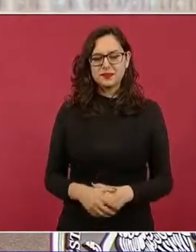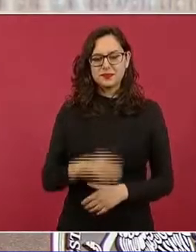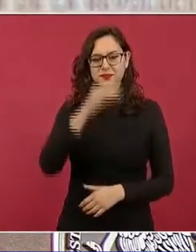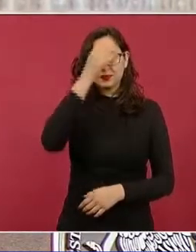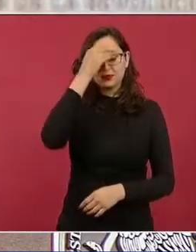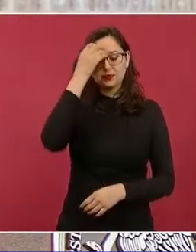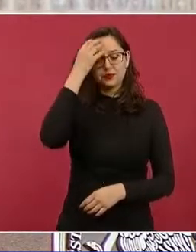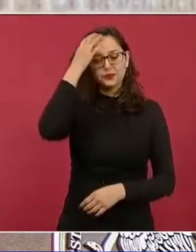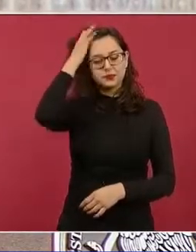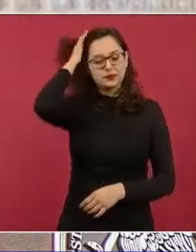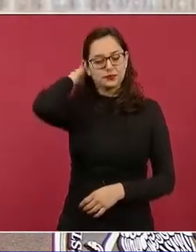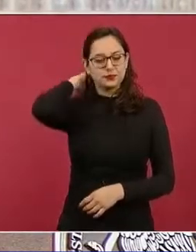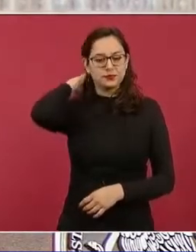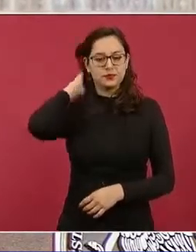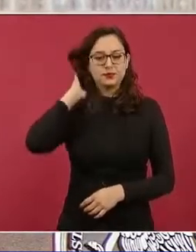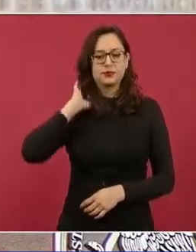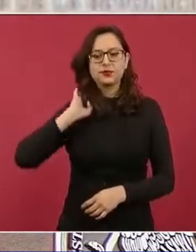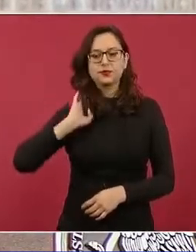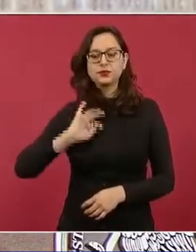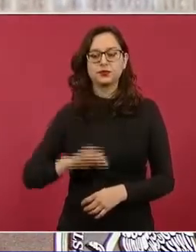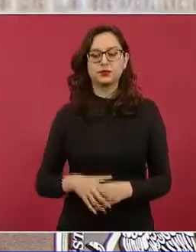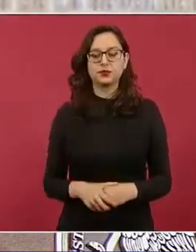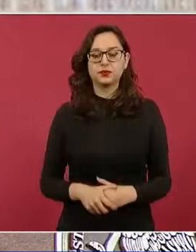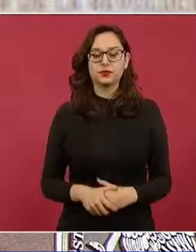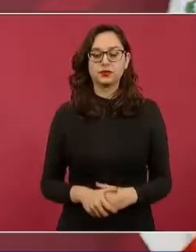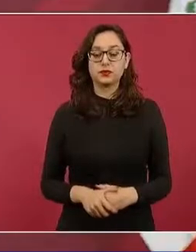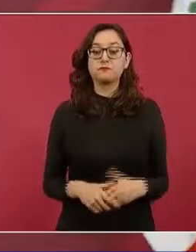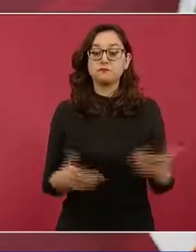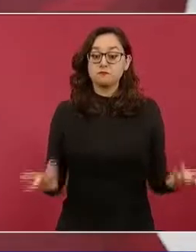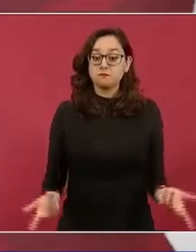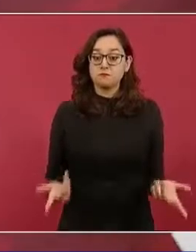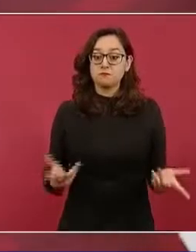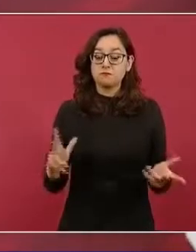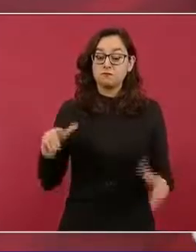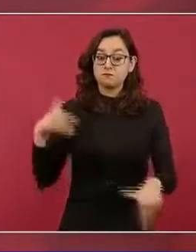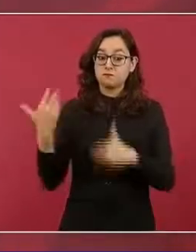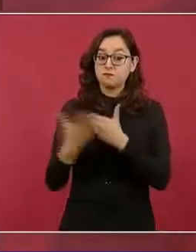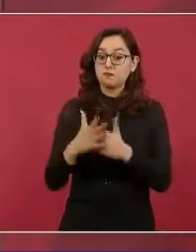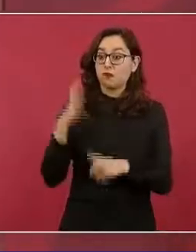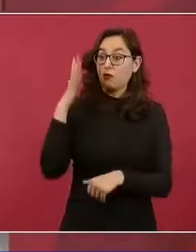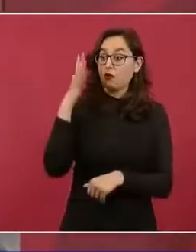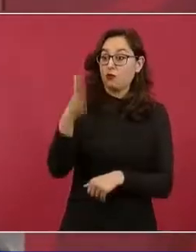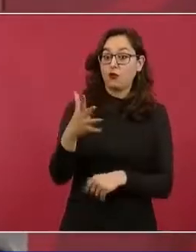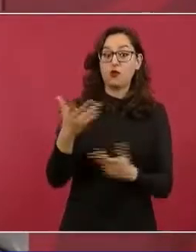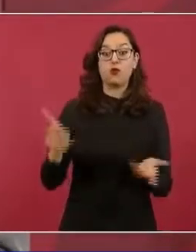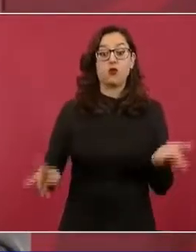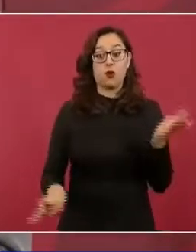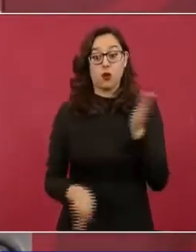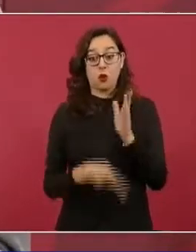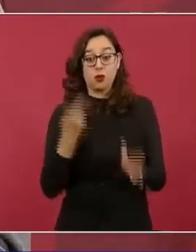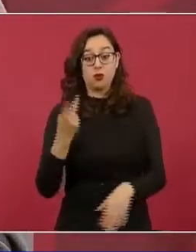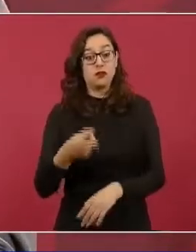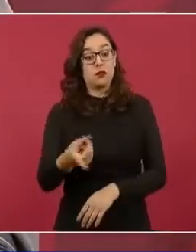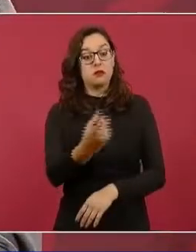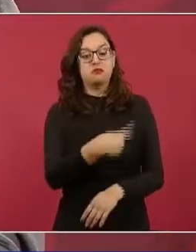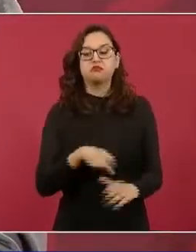Entonces, nunca más impunidad, nunca más